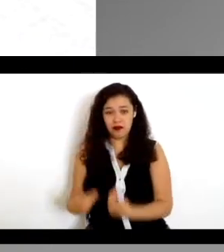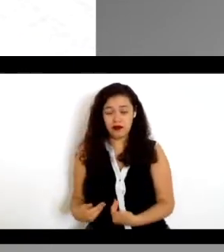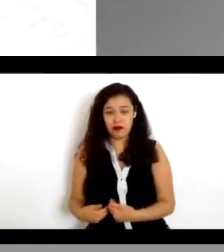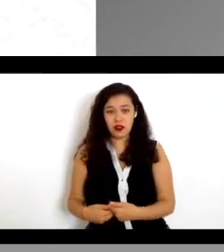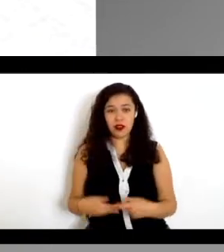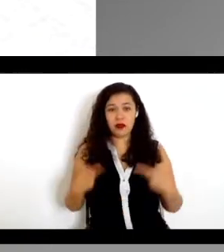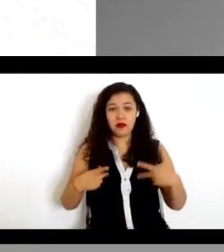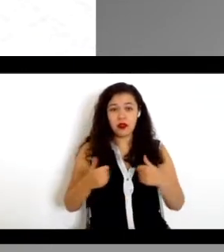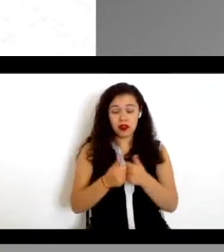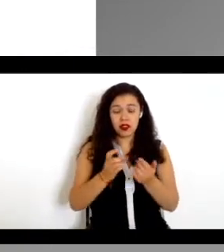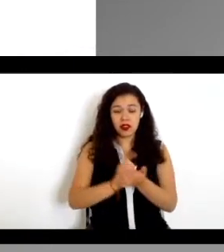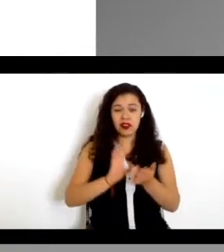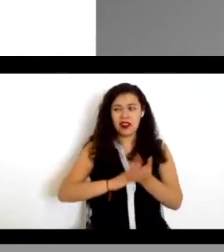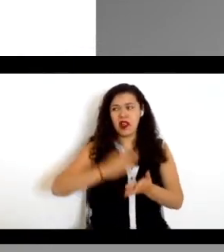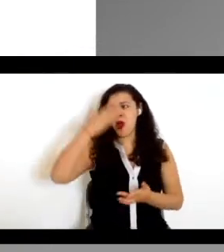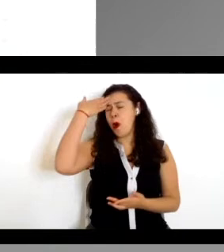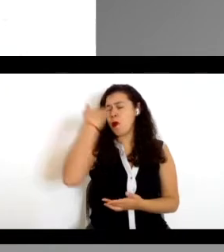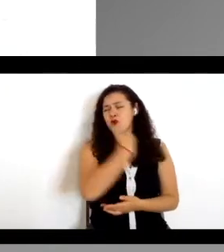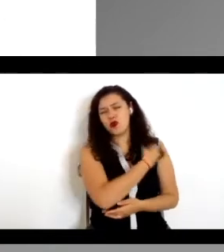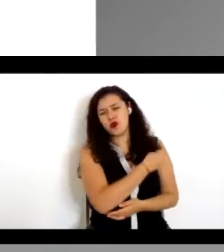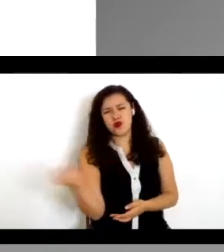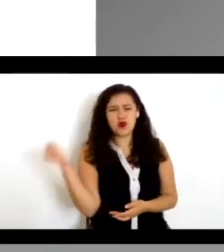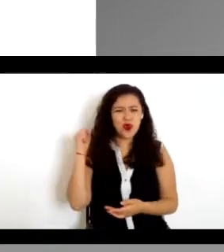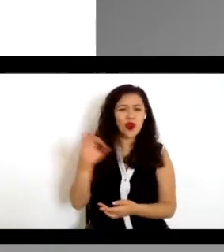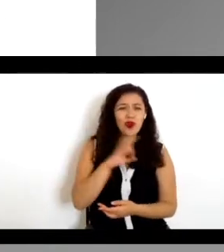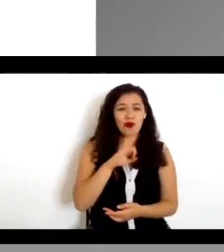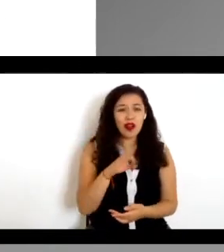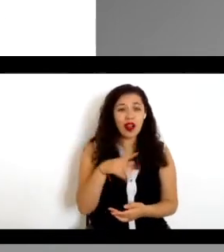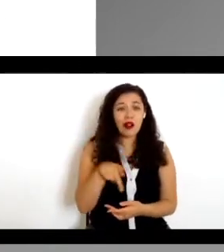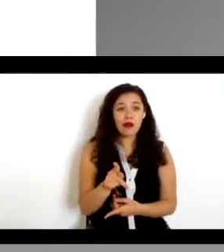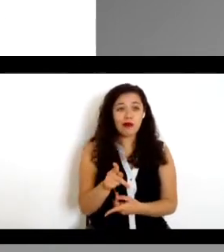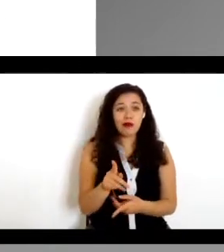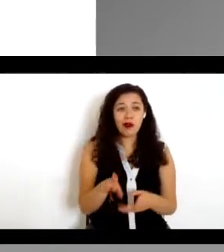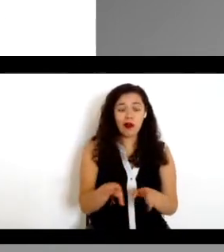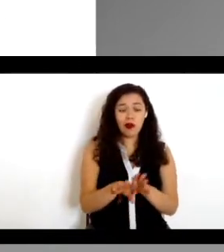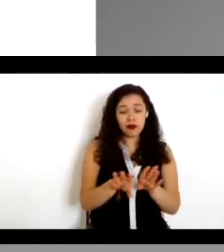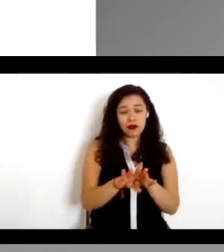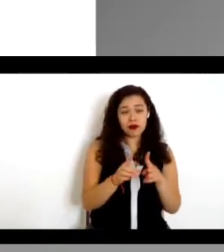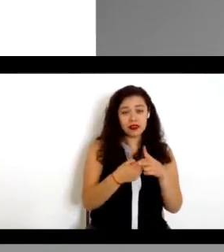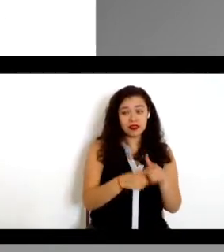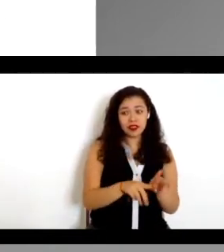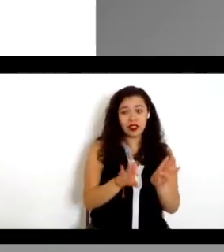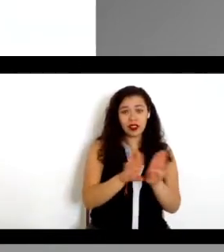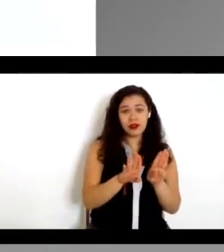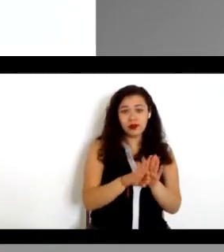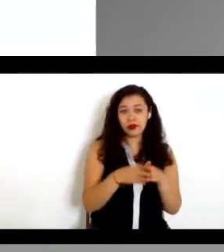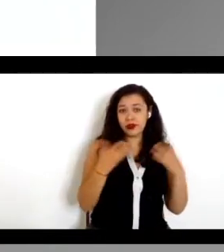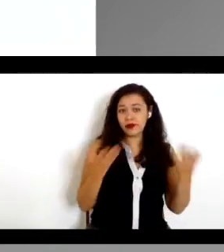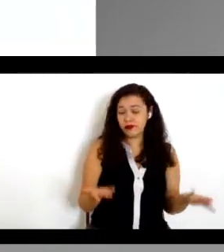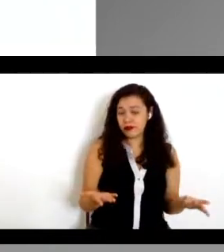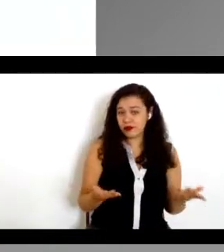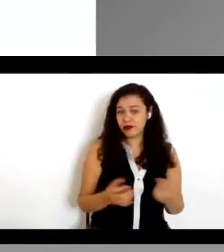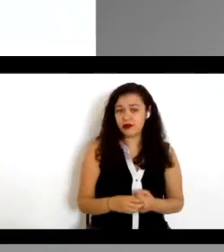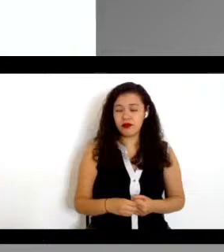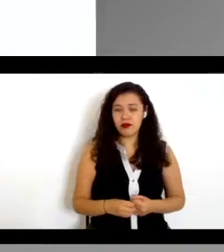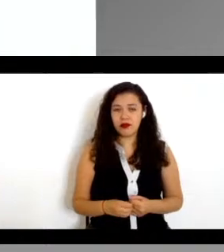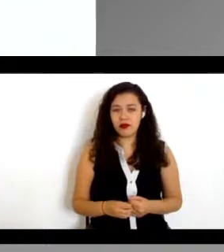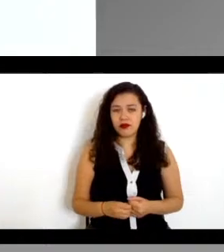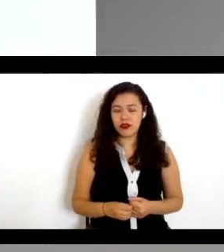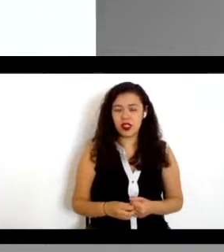de hacerlo. El problema es cómo generar eso. ¿Quién tiene que generar, quién tiene que llenar esa